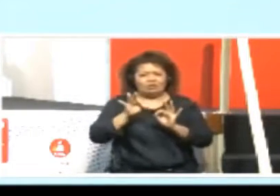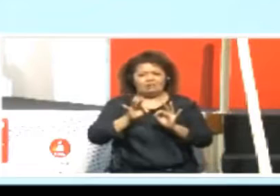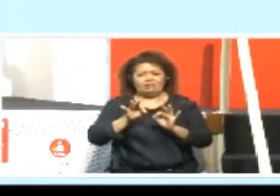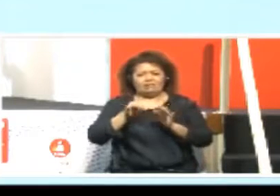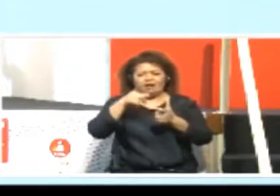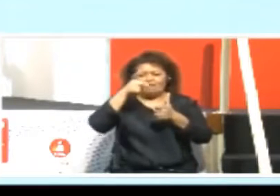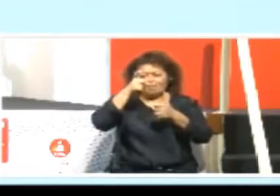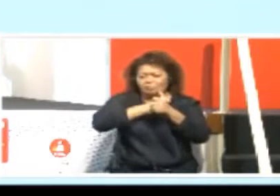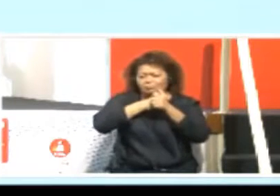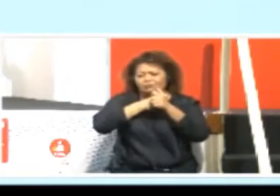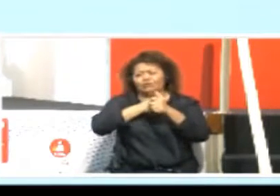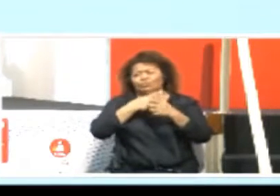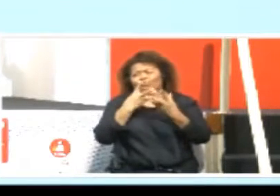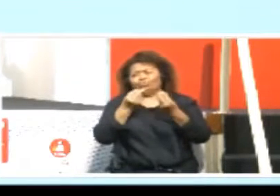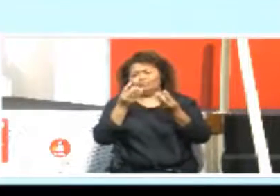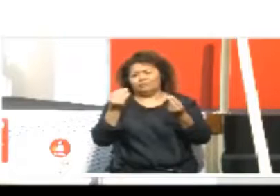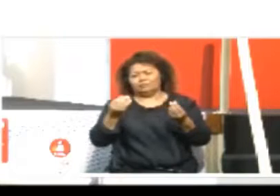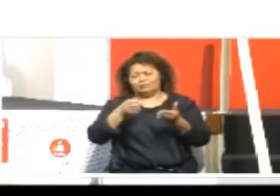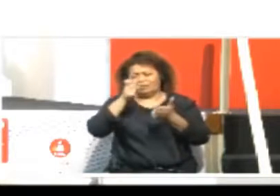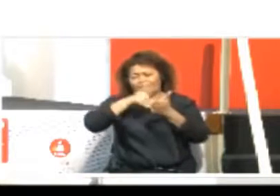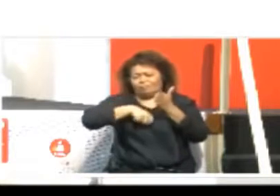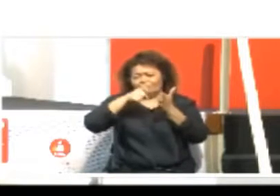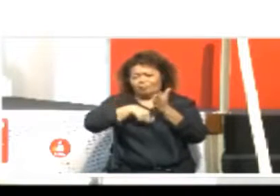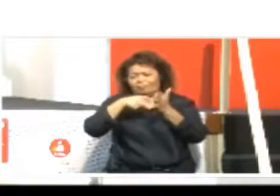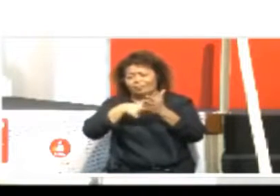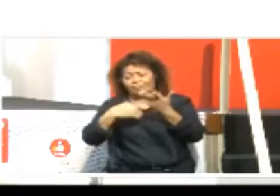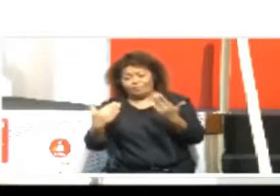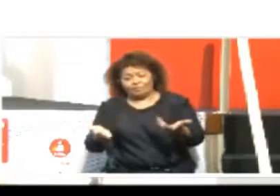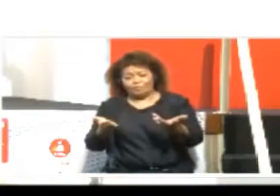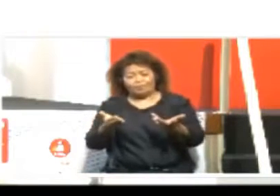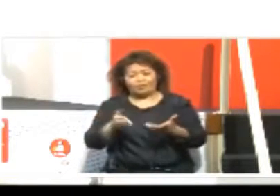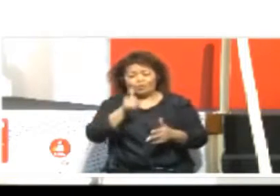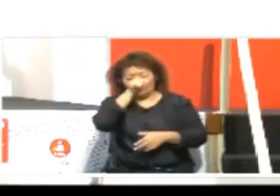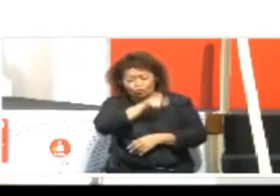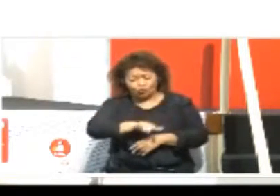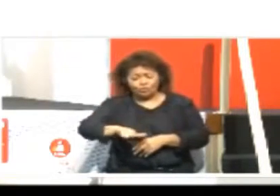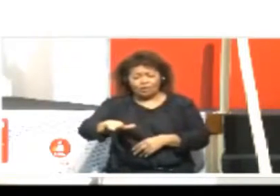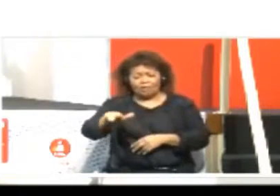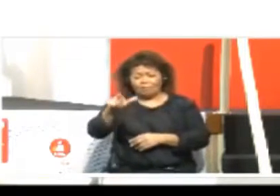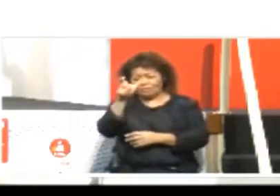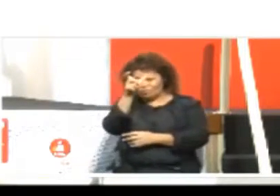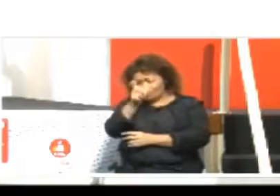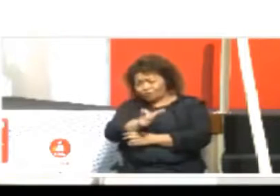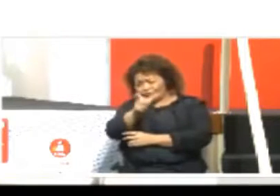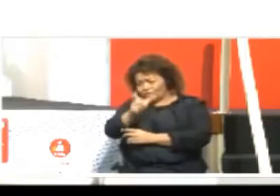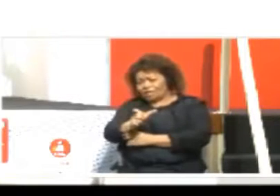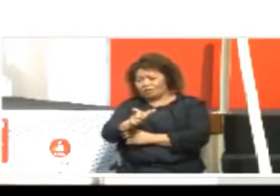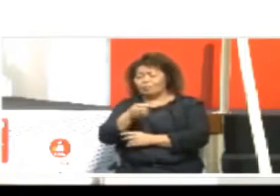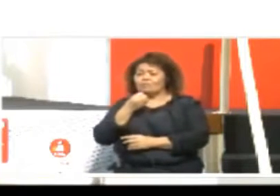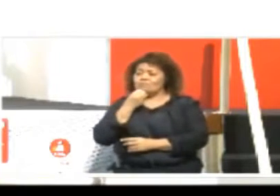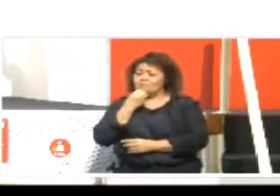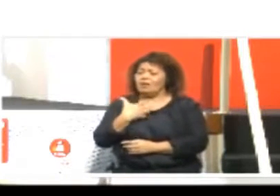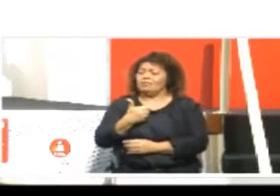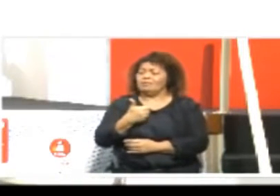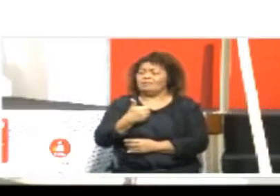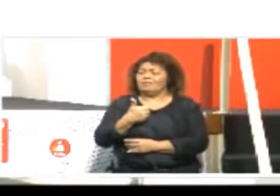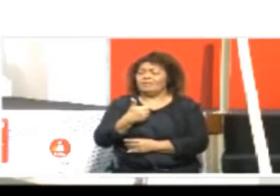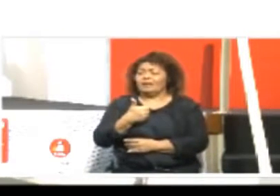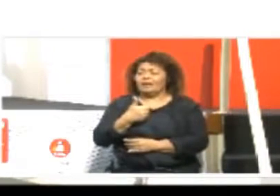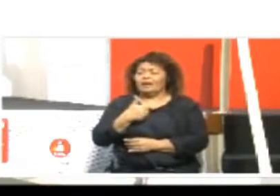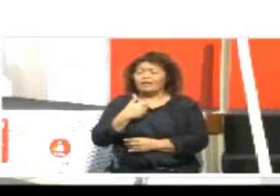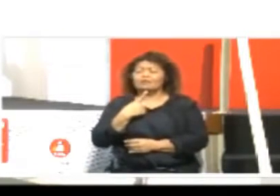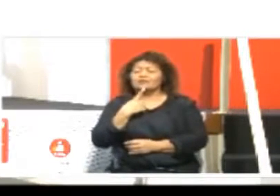siguieron comportándose relativamente bien. Y aquellos municipios que están en azul eran los municipios que estaban comportándose